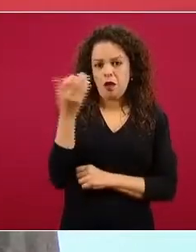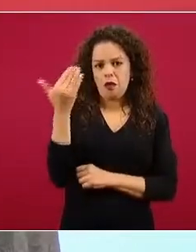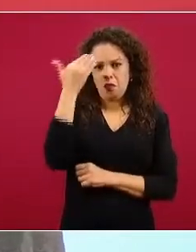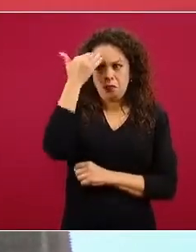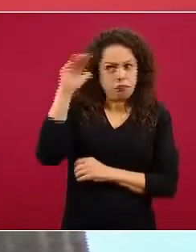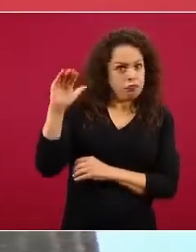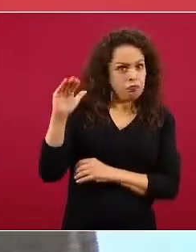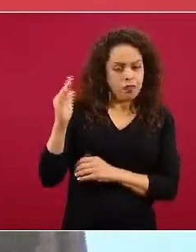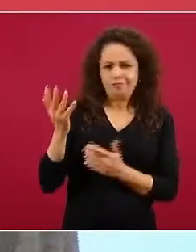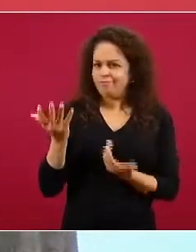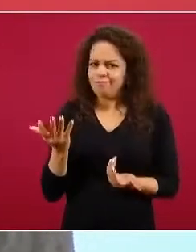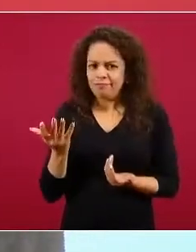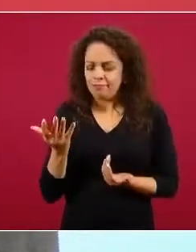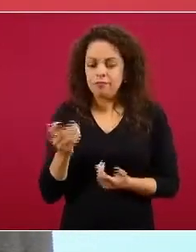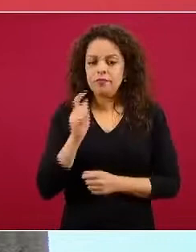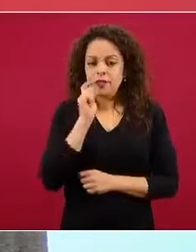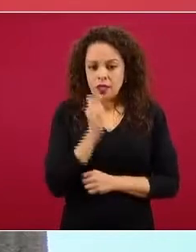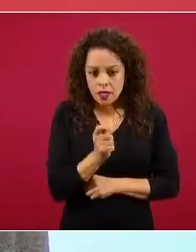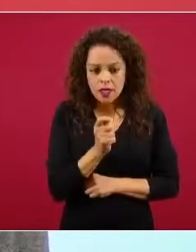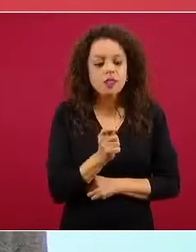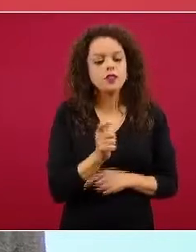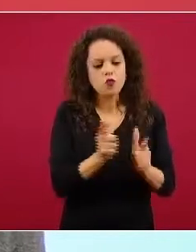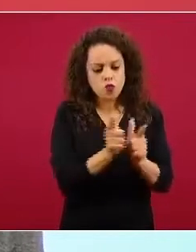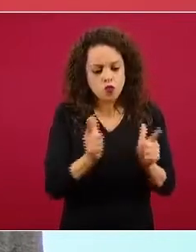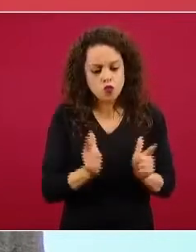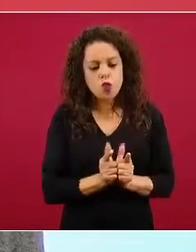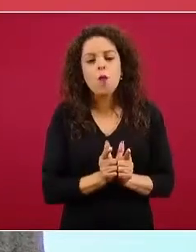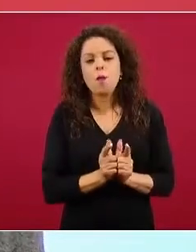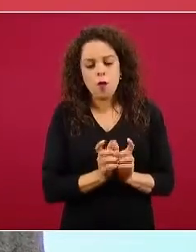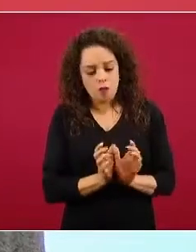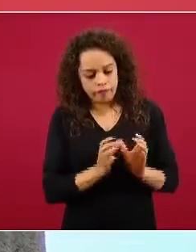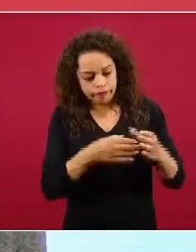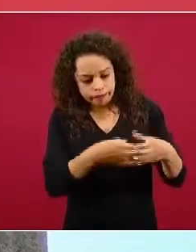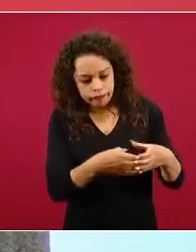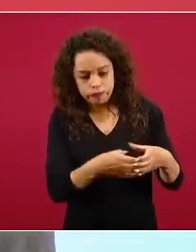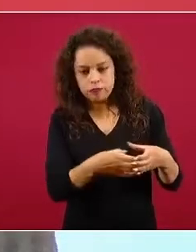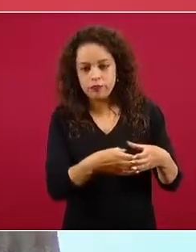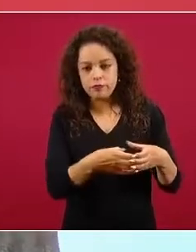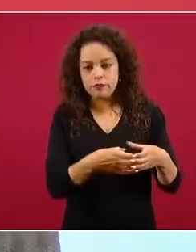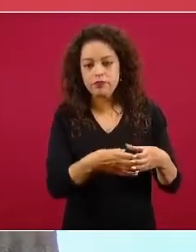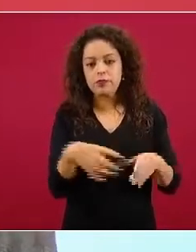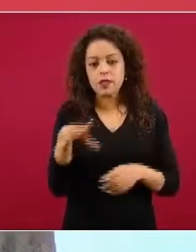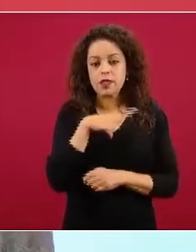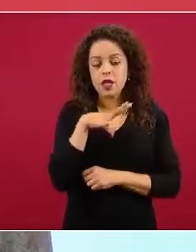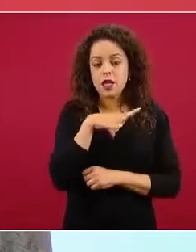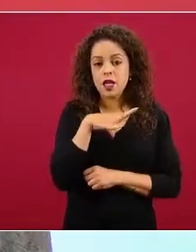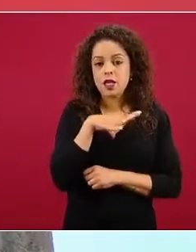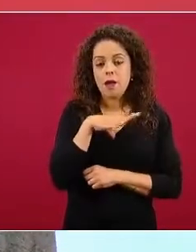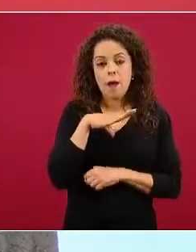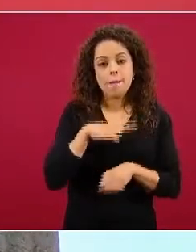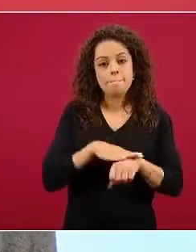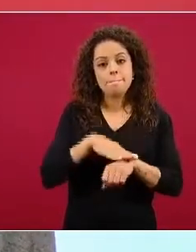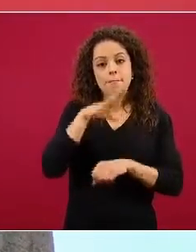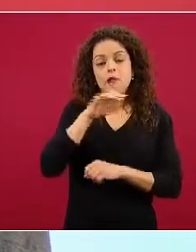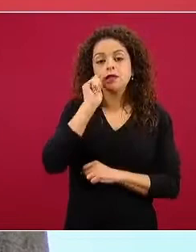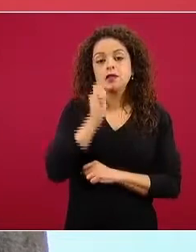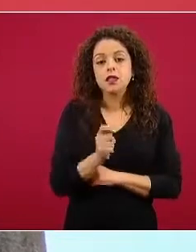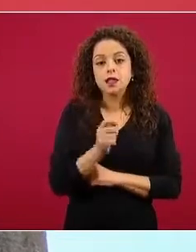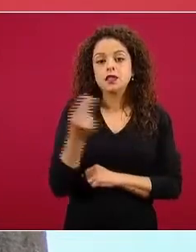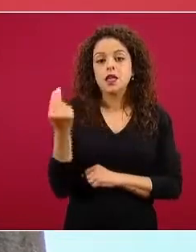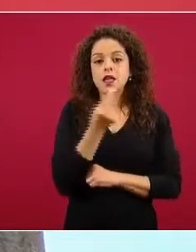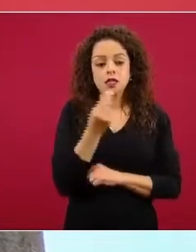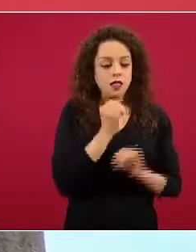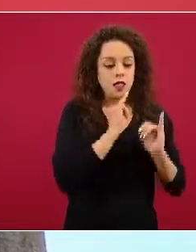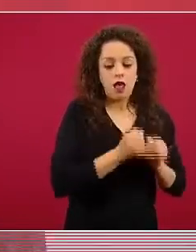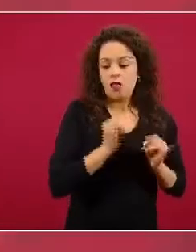un segmento, ciertamente minoritario, de la sociedad que tenga un mayor énfasis en la protección de lo